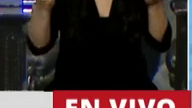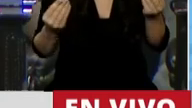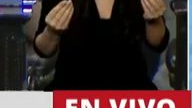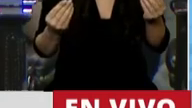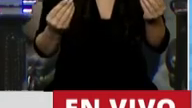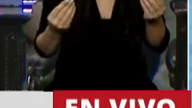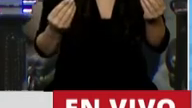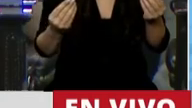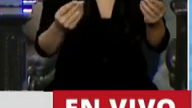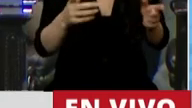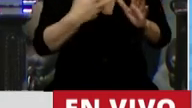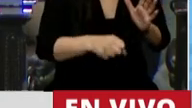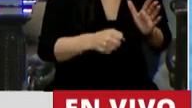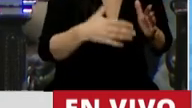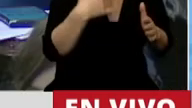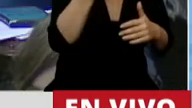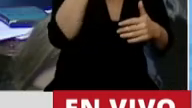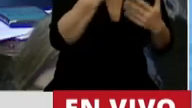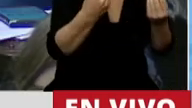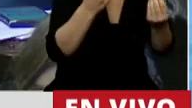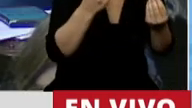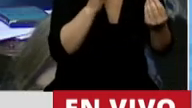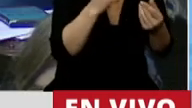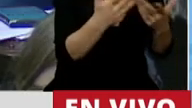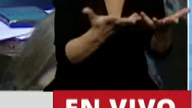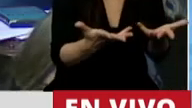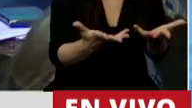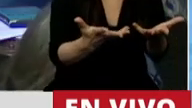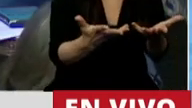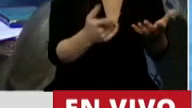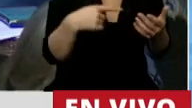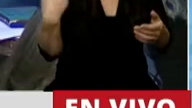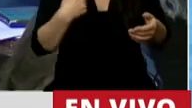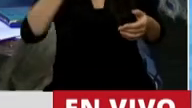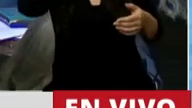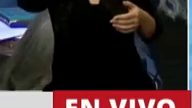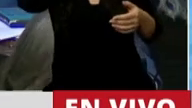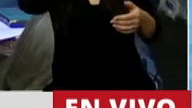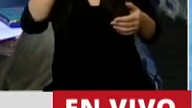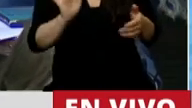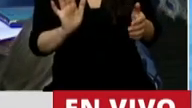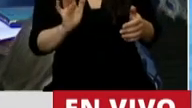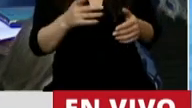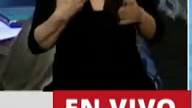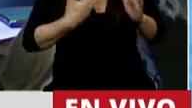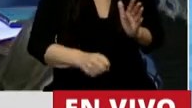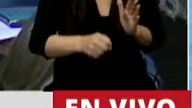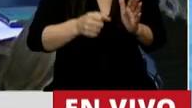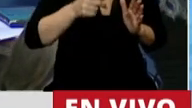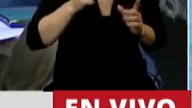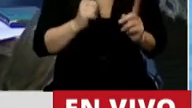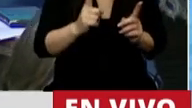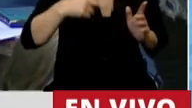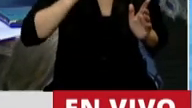tienen para las mujeres. Y si nosotros miramos para otro lado y los abortos siguen